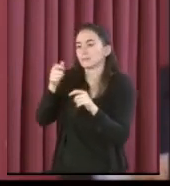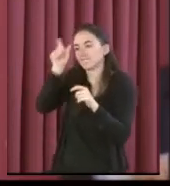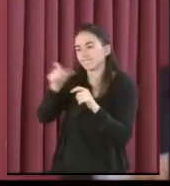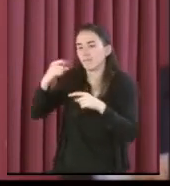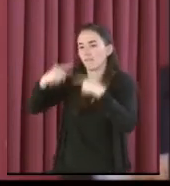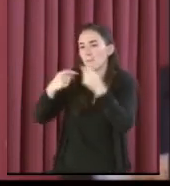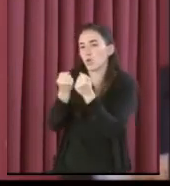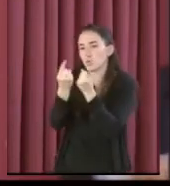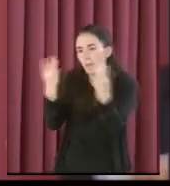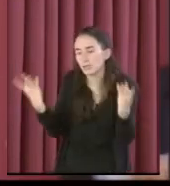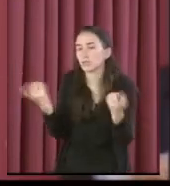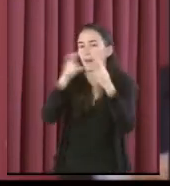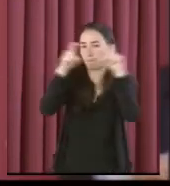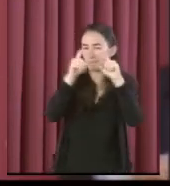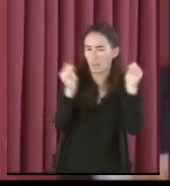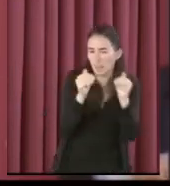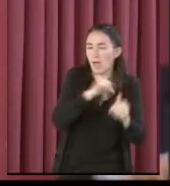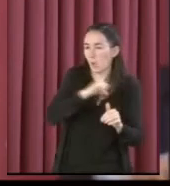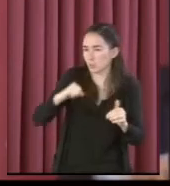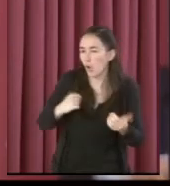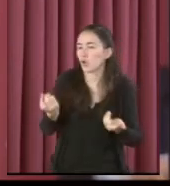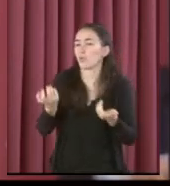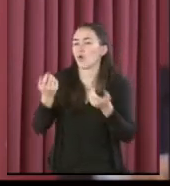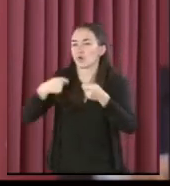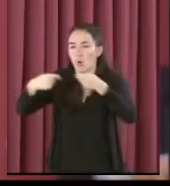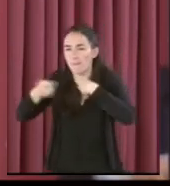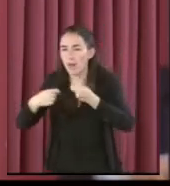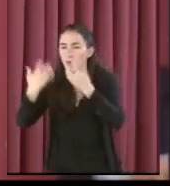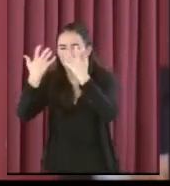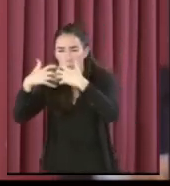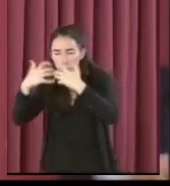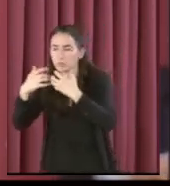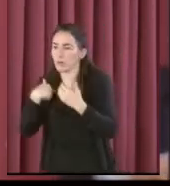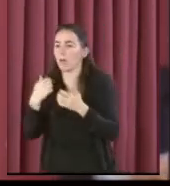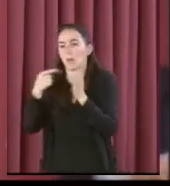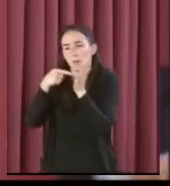las pymes, los emprendedores, el comercio y el sector industrial, lo que sin duda